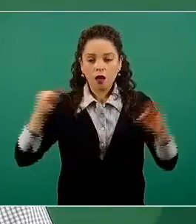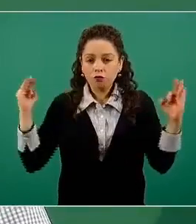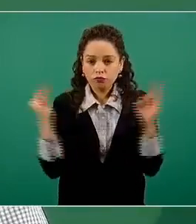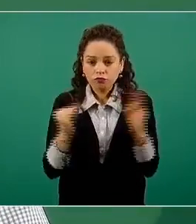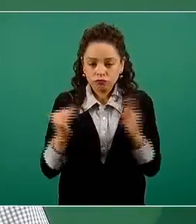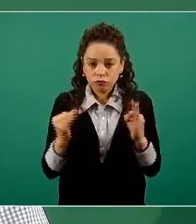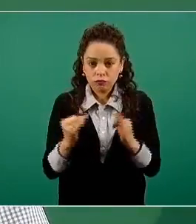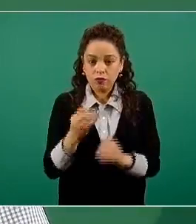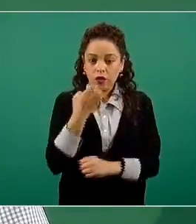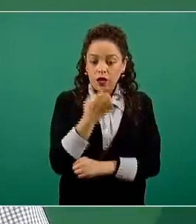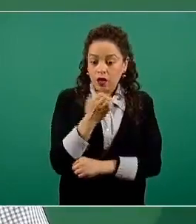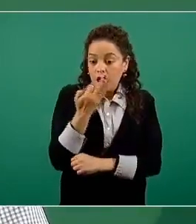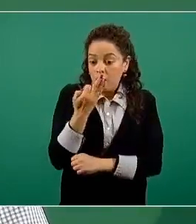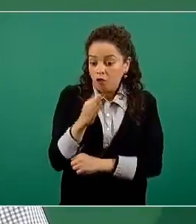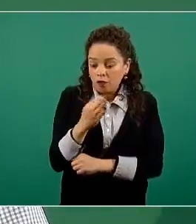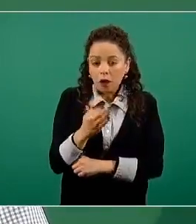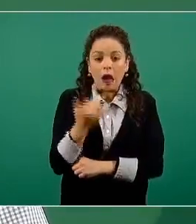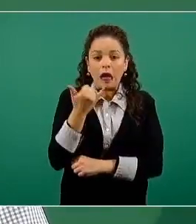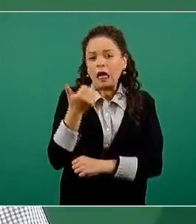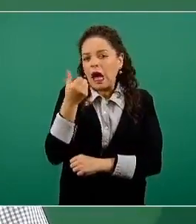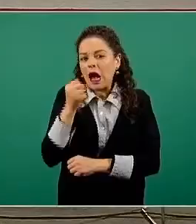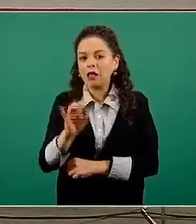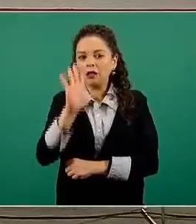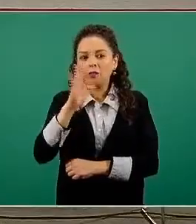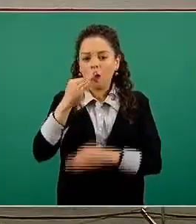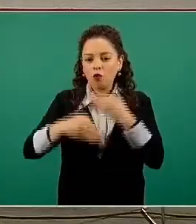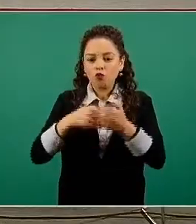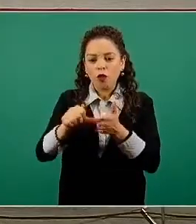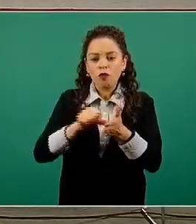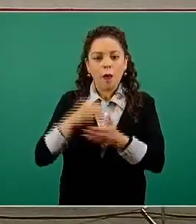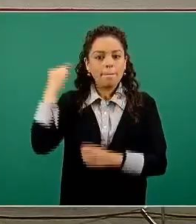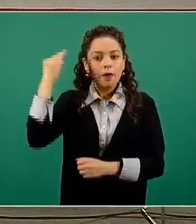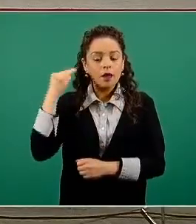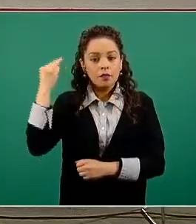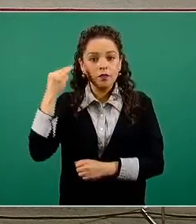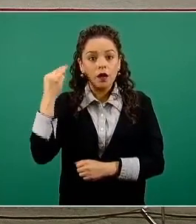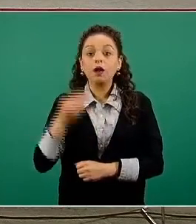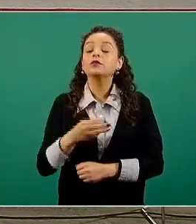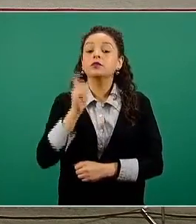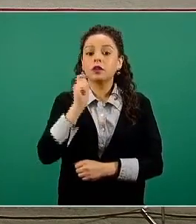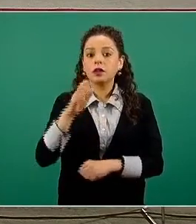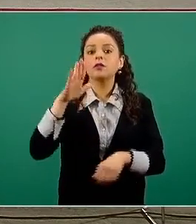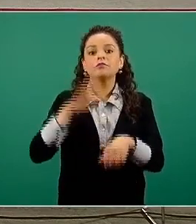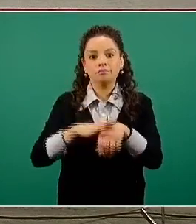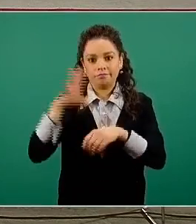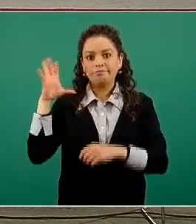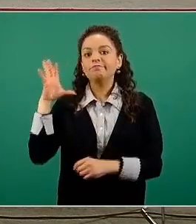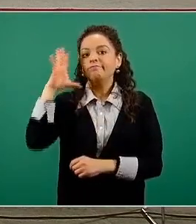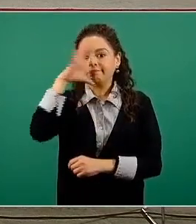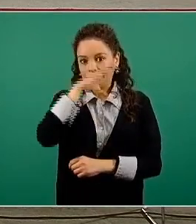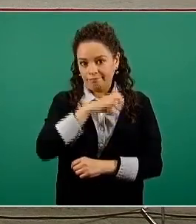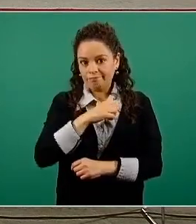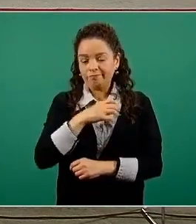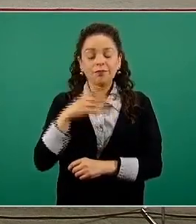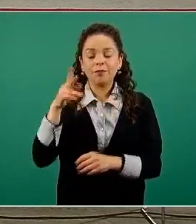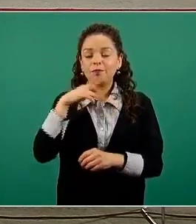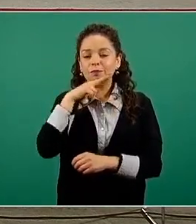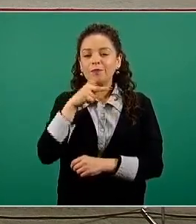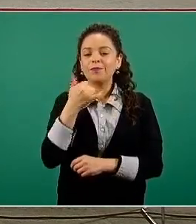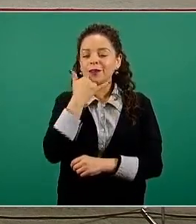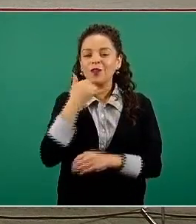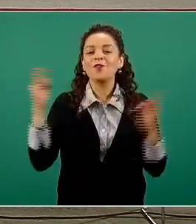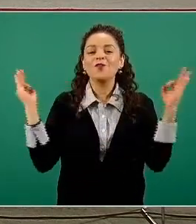febrero y casi todo marzo son los meses en los cuales tenemos las temperaturas más bajas y que por lo tanto